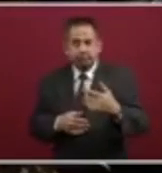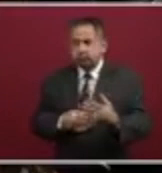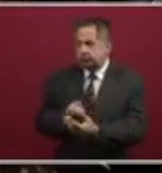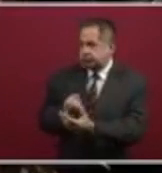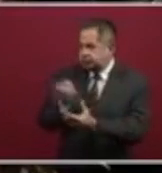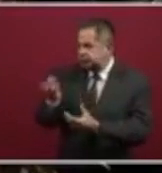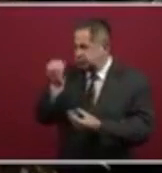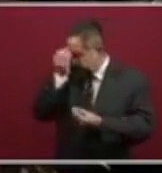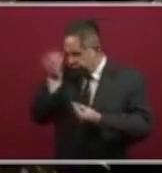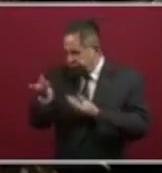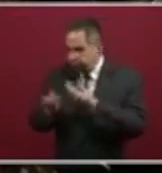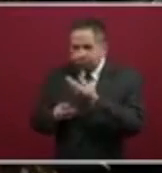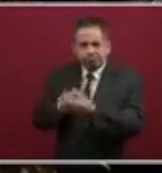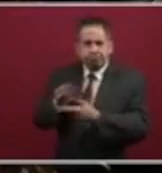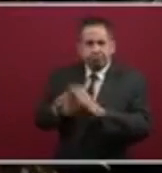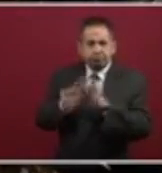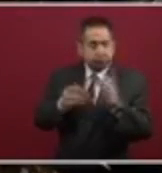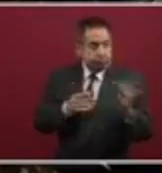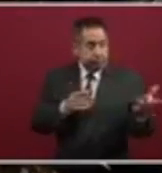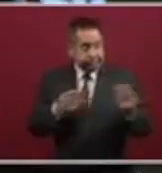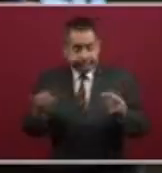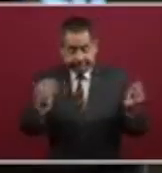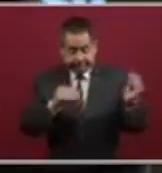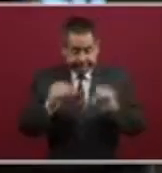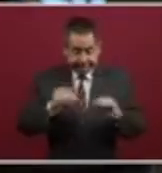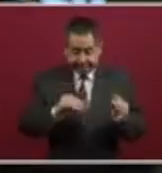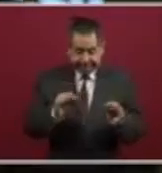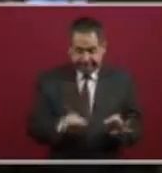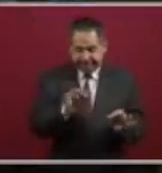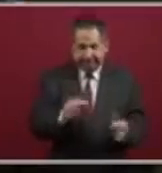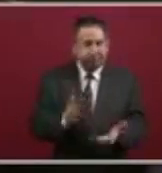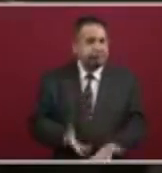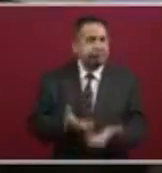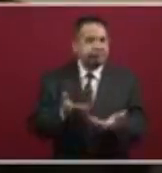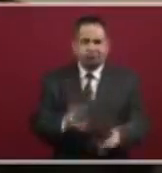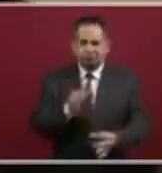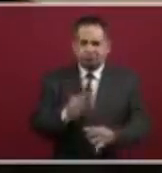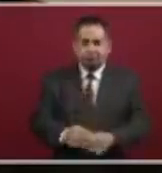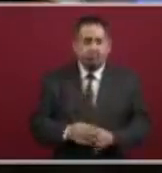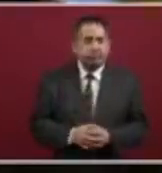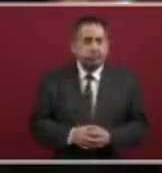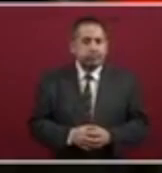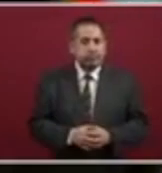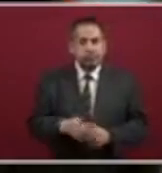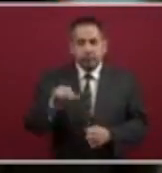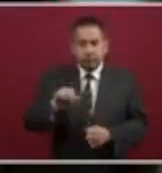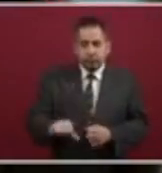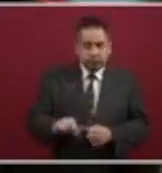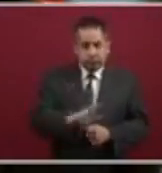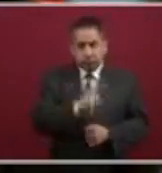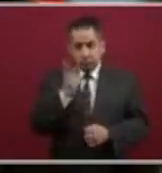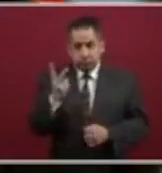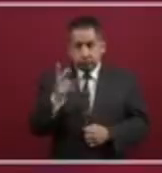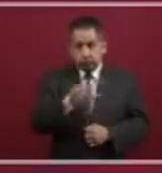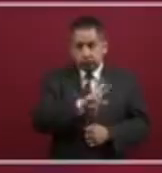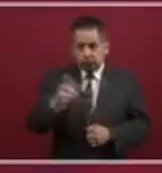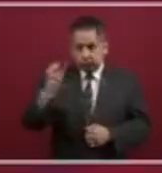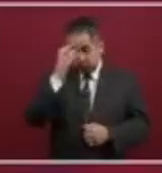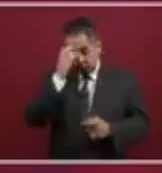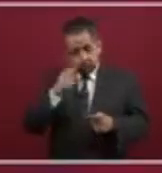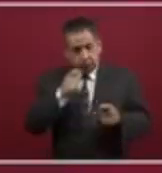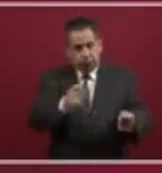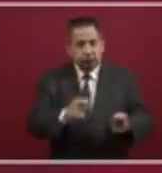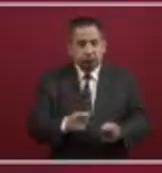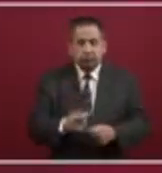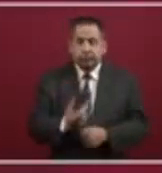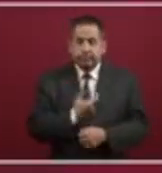propuesta educativa presidencial. Hoy se entregaron dos reconocimientos: la medalla Ignacio